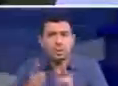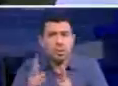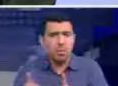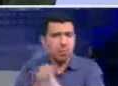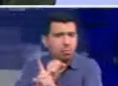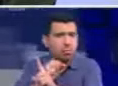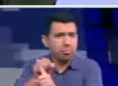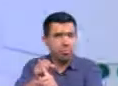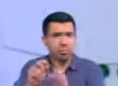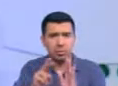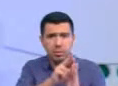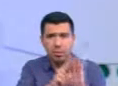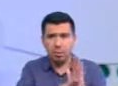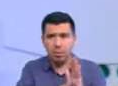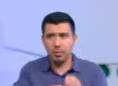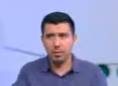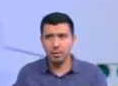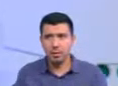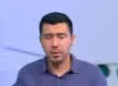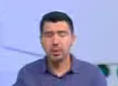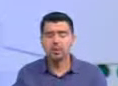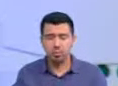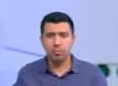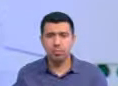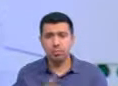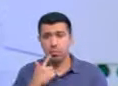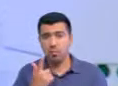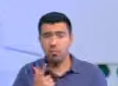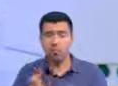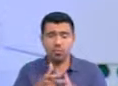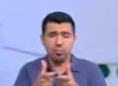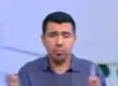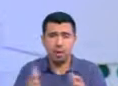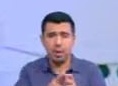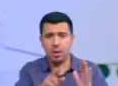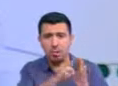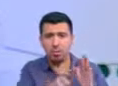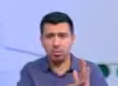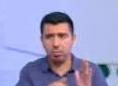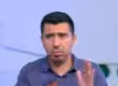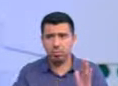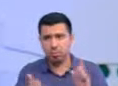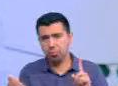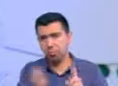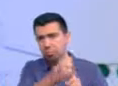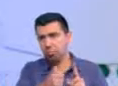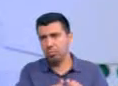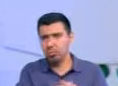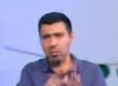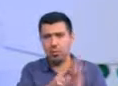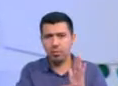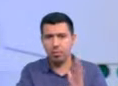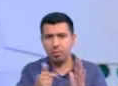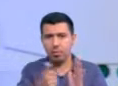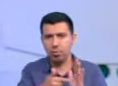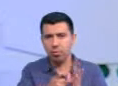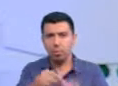Nos damos cuenta que efectivamente las cifras nos muestran que hay un alto índice de infracción a la norma de tránsito,